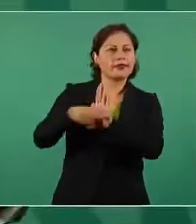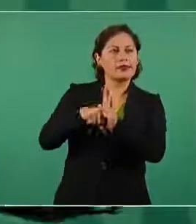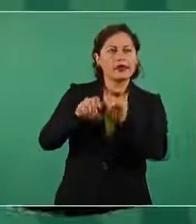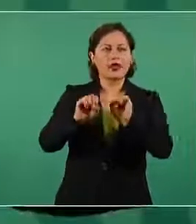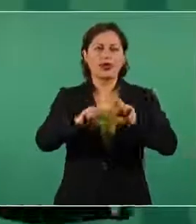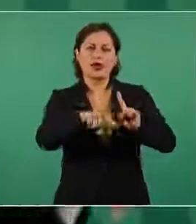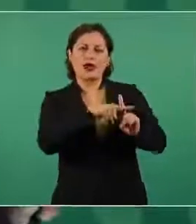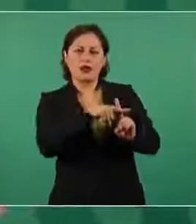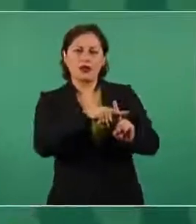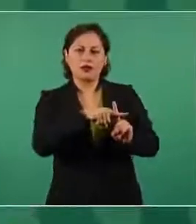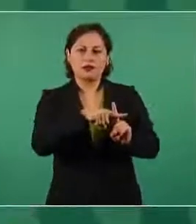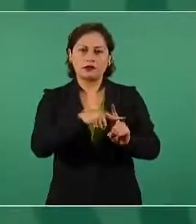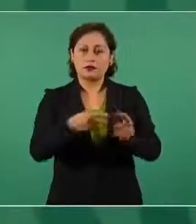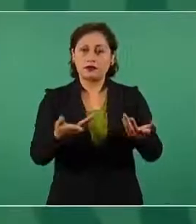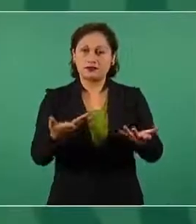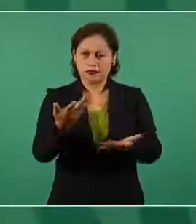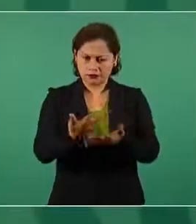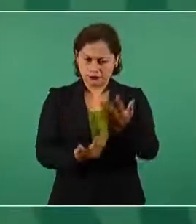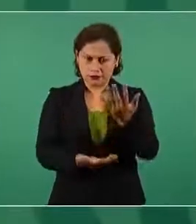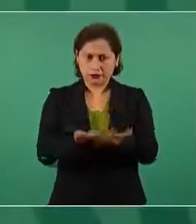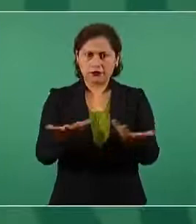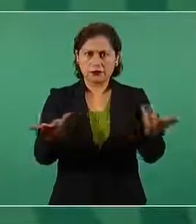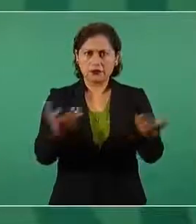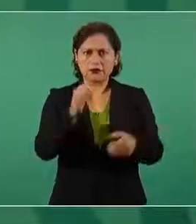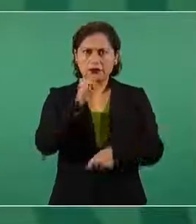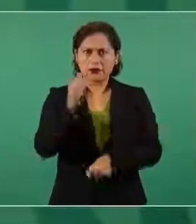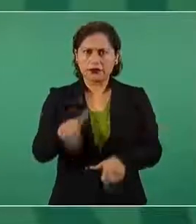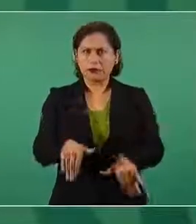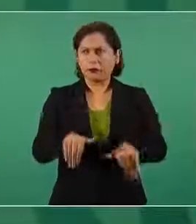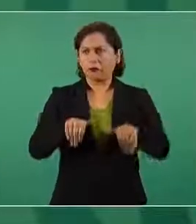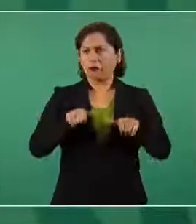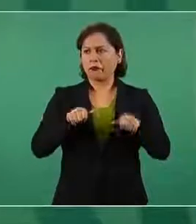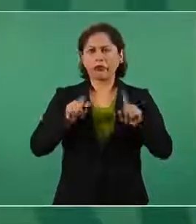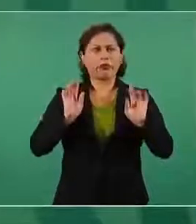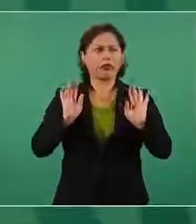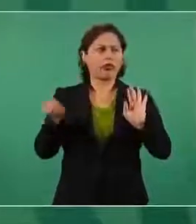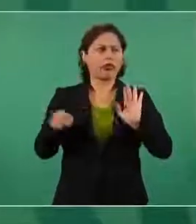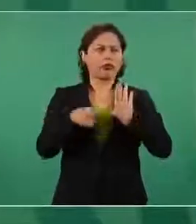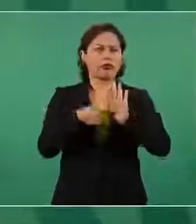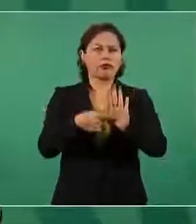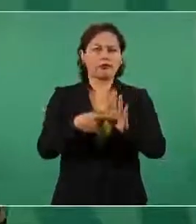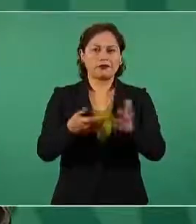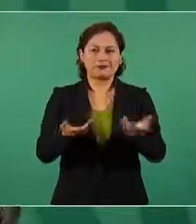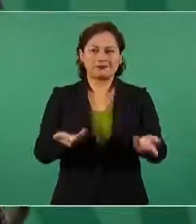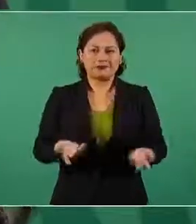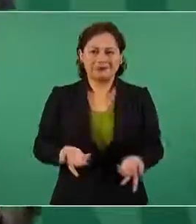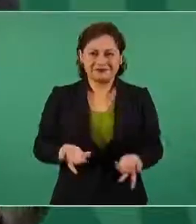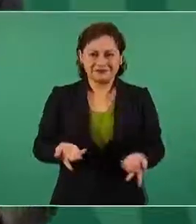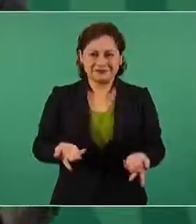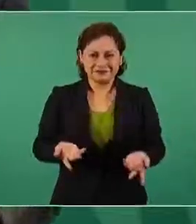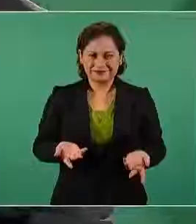y nadie quiere hacer nada porque tiene que